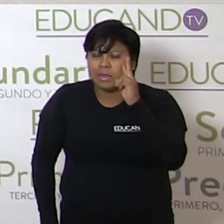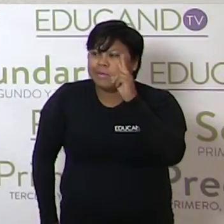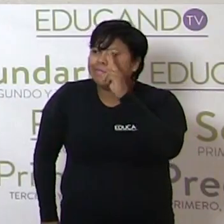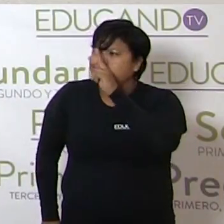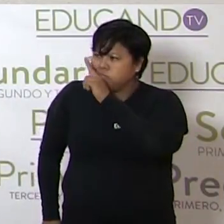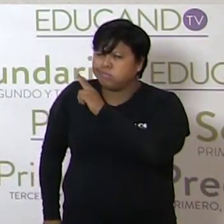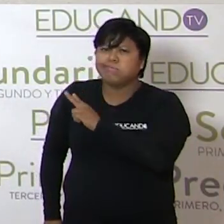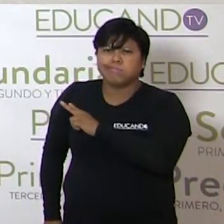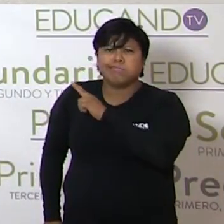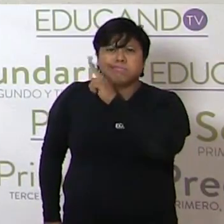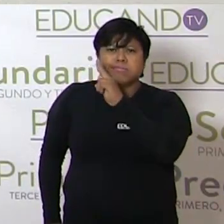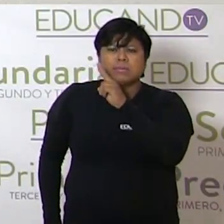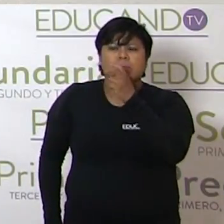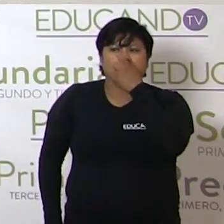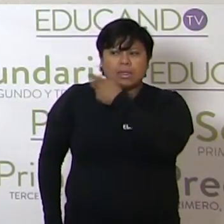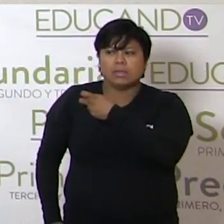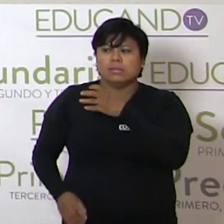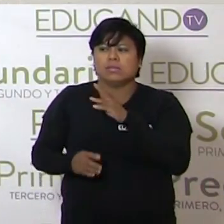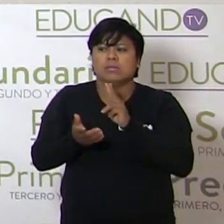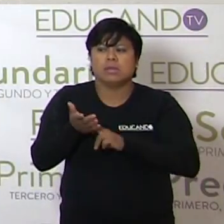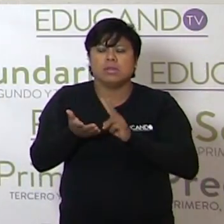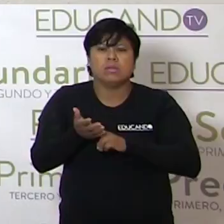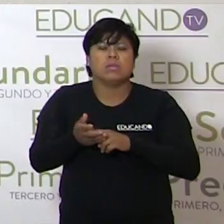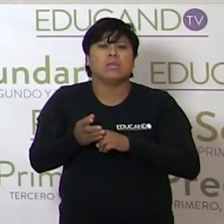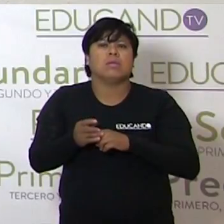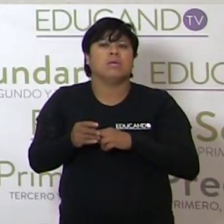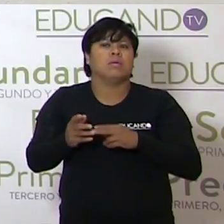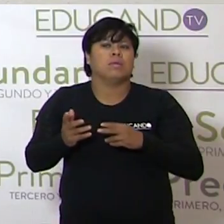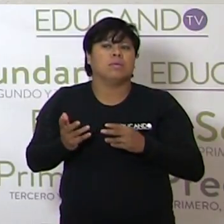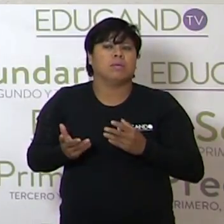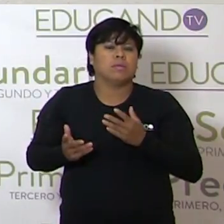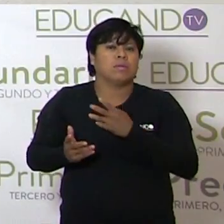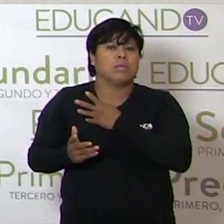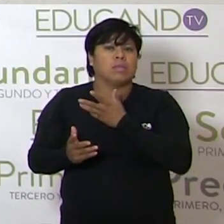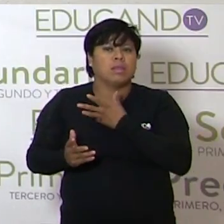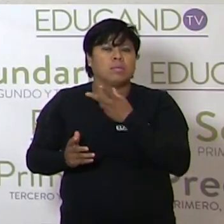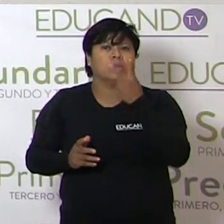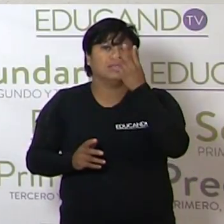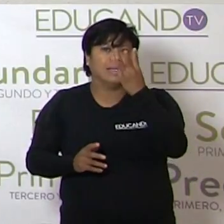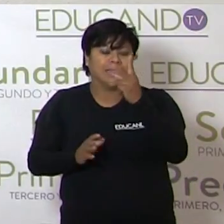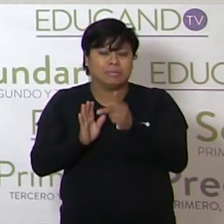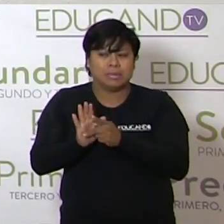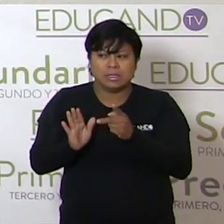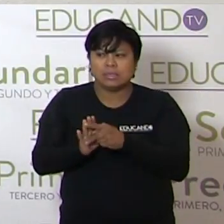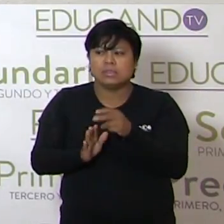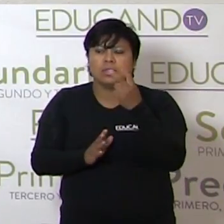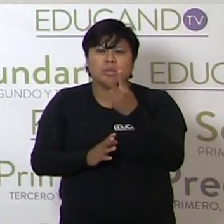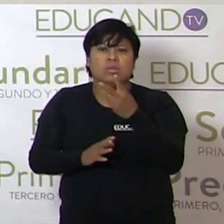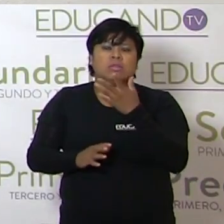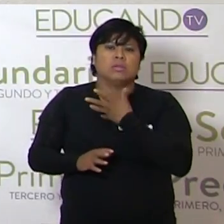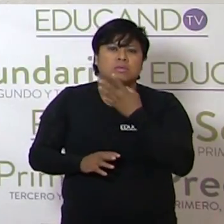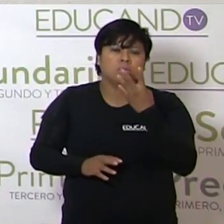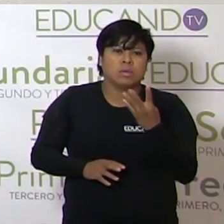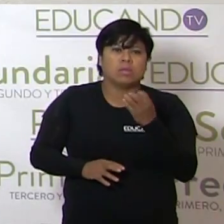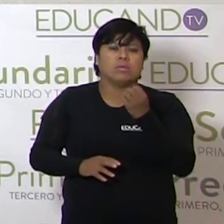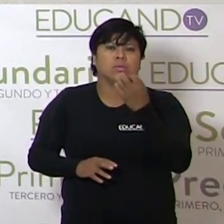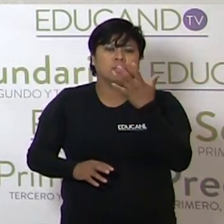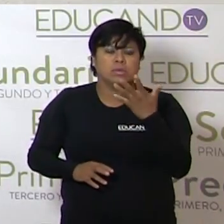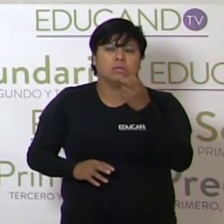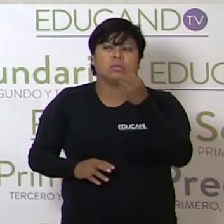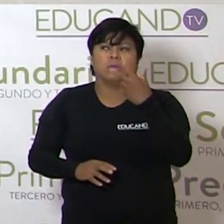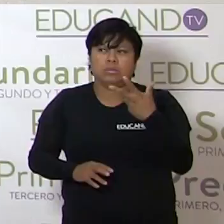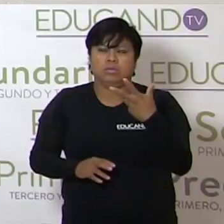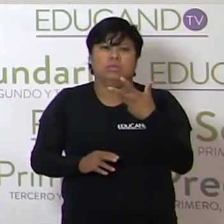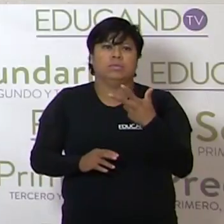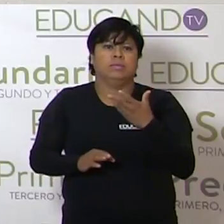tenemos estos valores, tenemos un 1, tenemos 3 veces el 2, tenemos un 3, tenemos el 4, tenemos el 5, tenemos el 8.